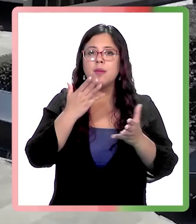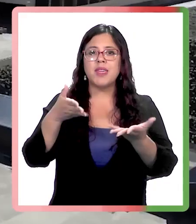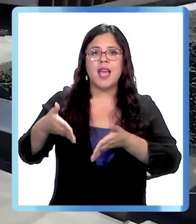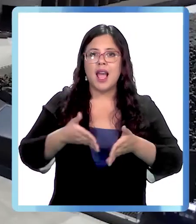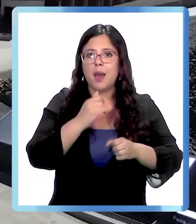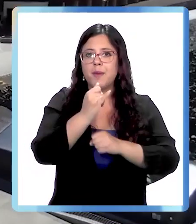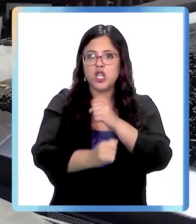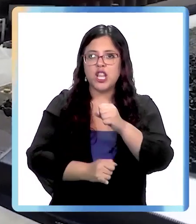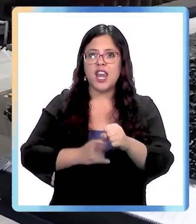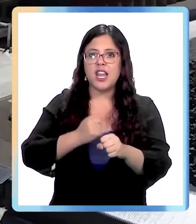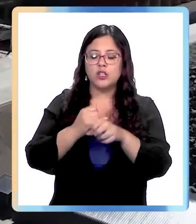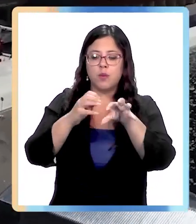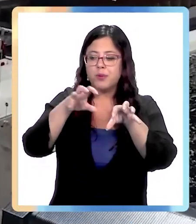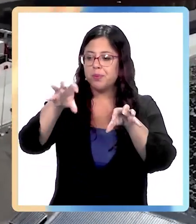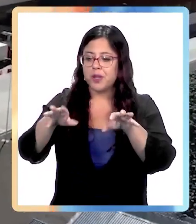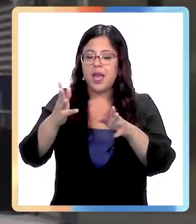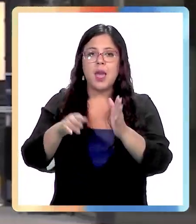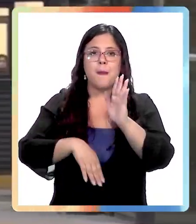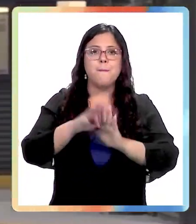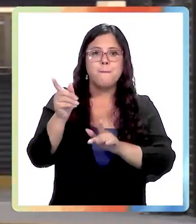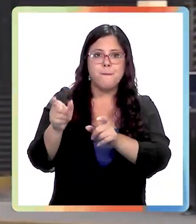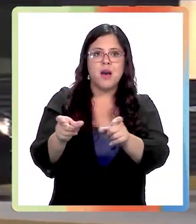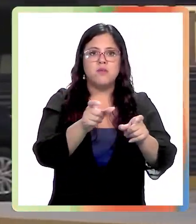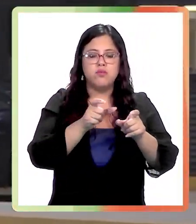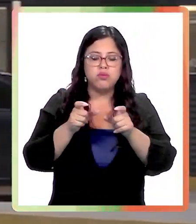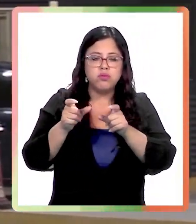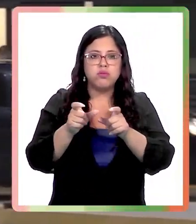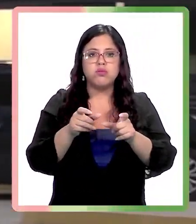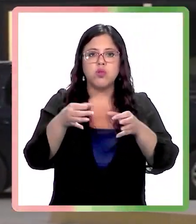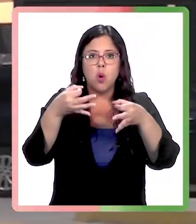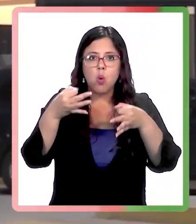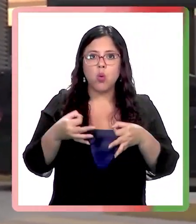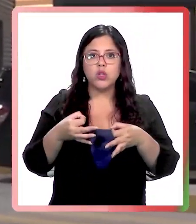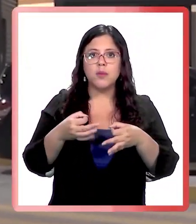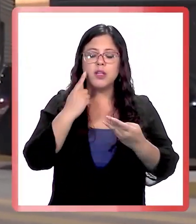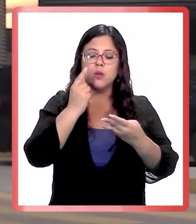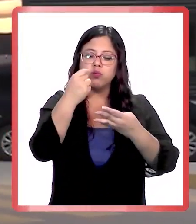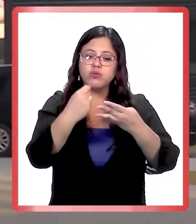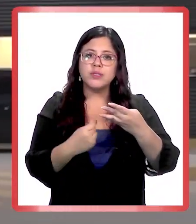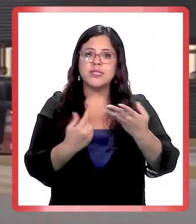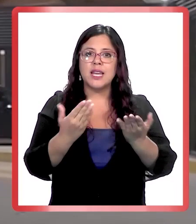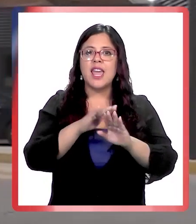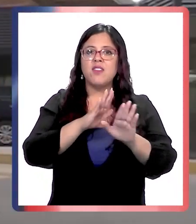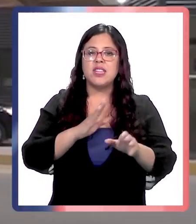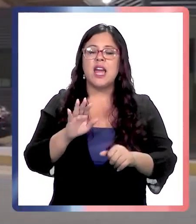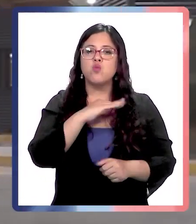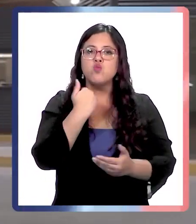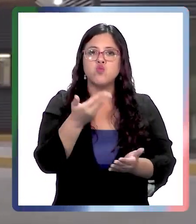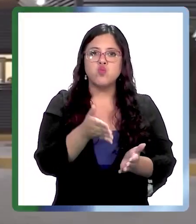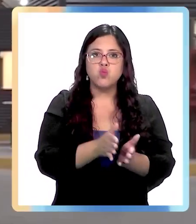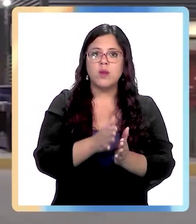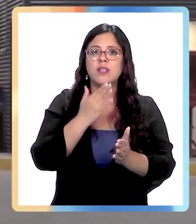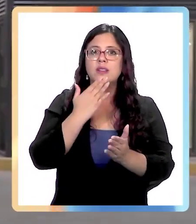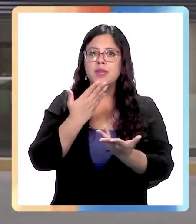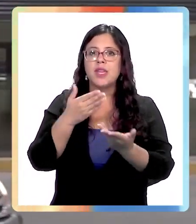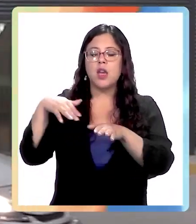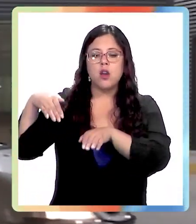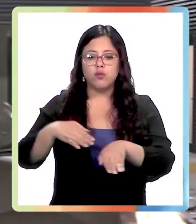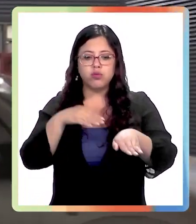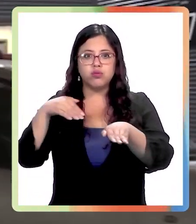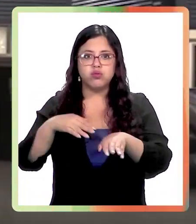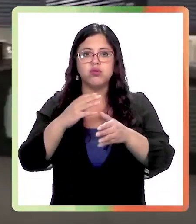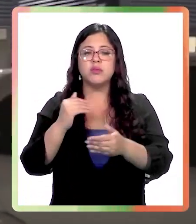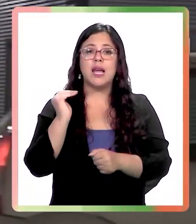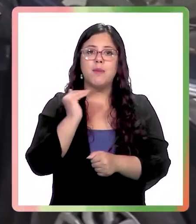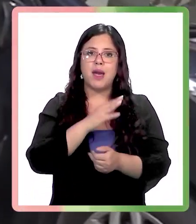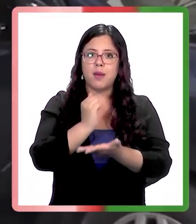y el Camino Internacional, donde se aumentará la fiscalización para mantener la fatalidad en cero y para hacer, en lo posible, más expedita